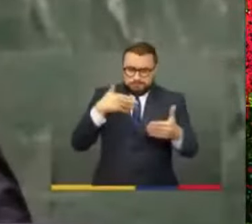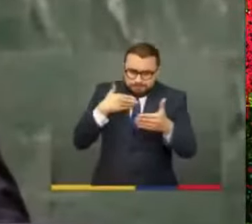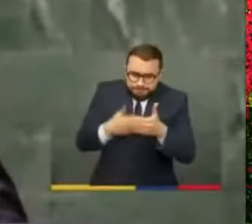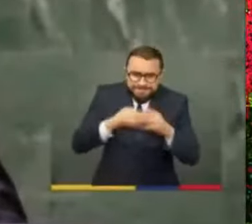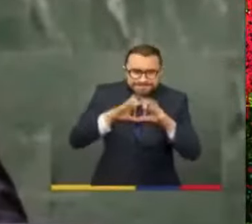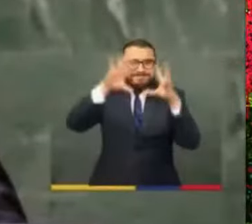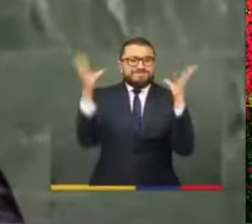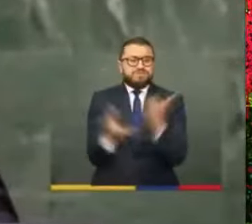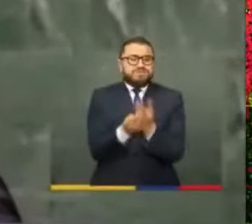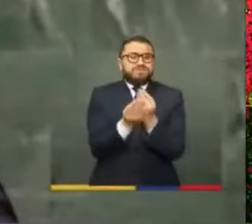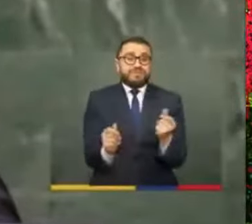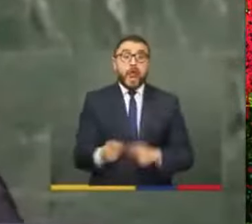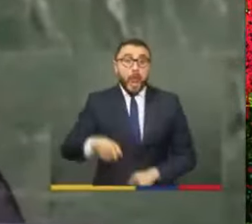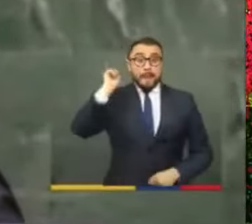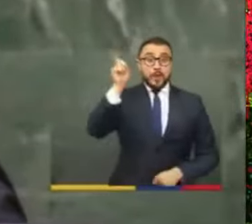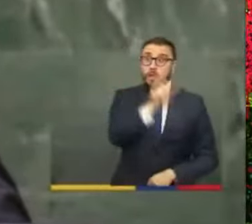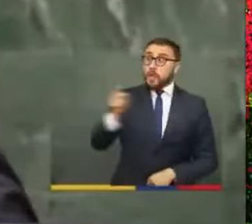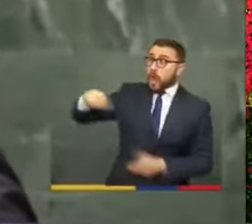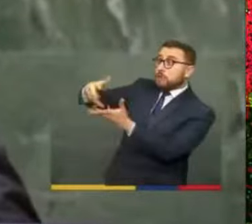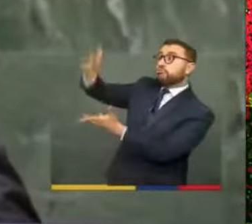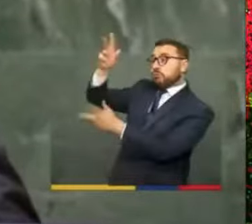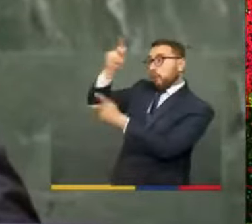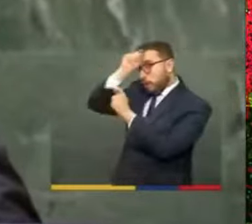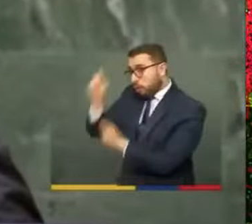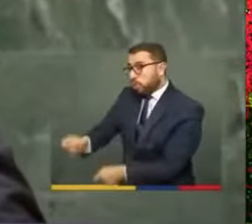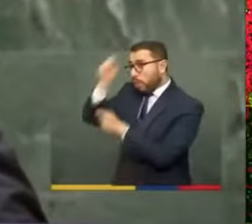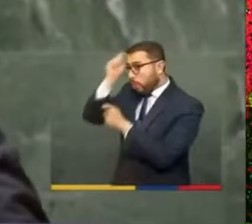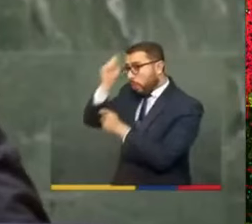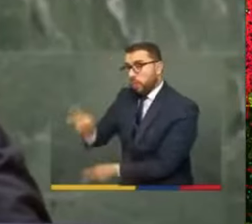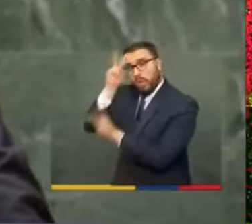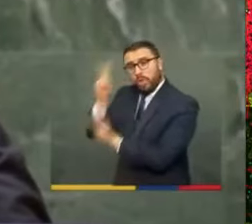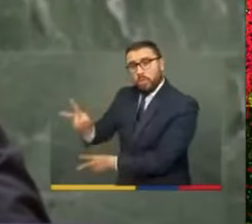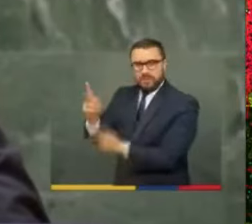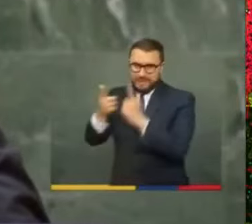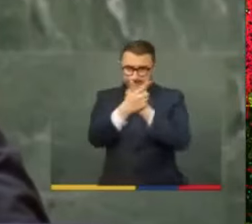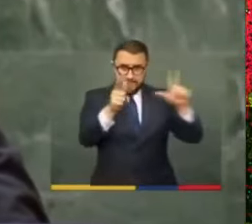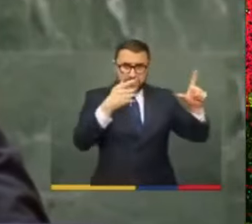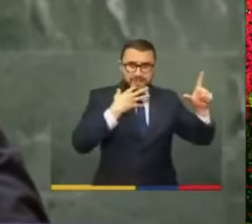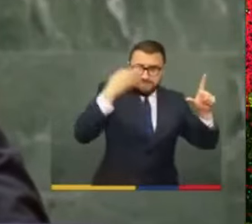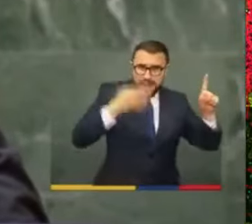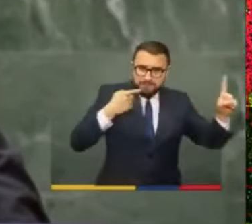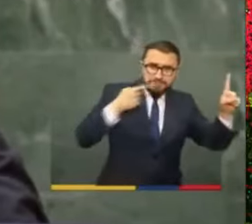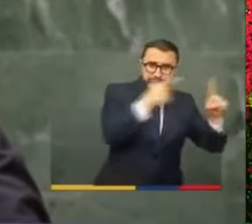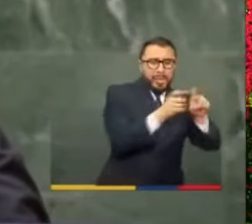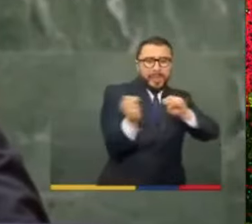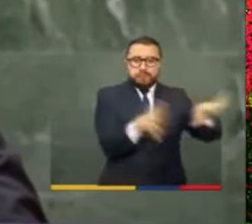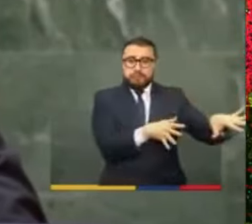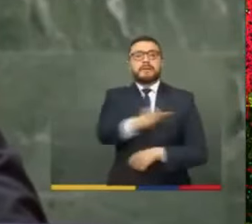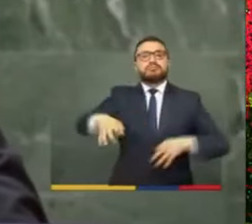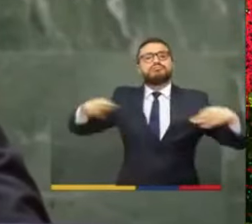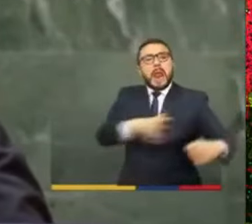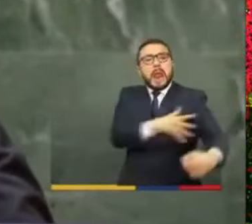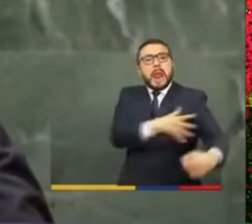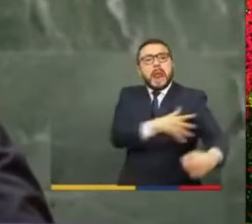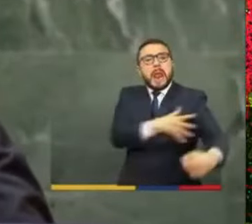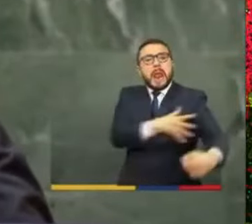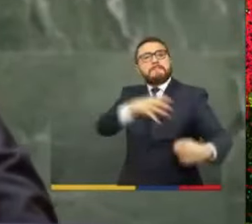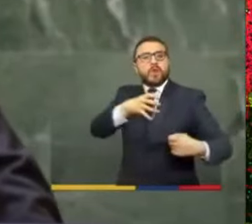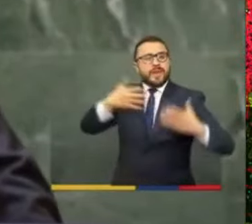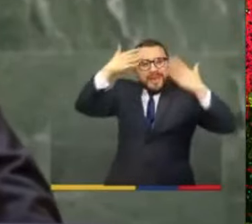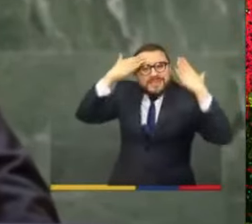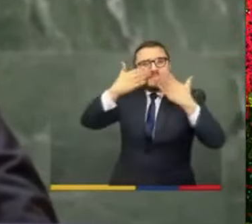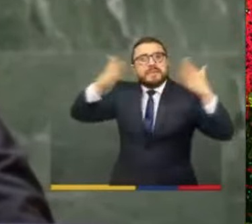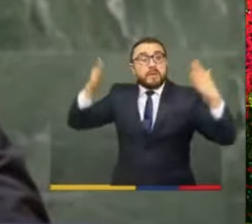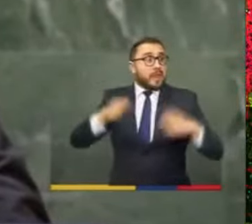política le rinde pleitesía, abandonando por completo la idea de la libertad y del poder de los pueblos, la idea de la